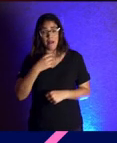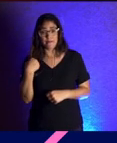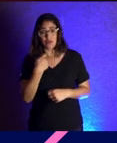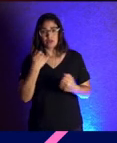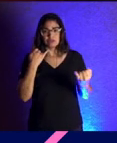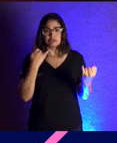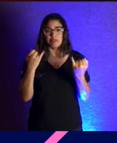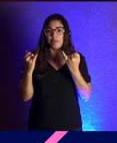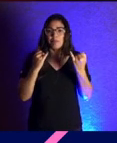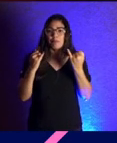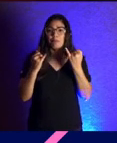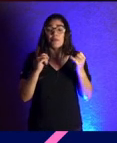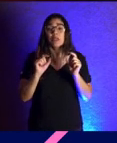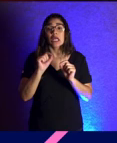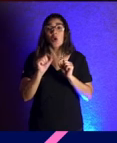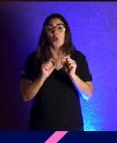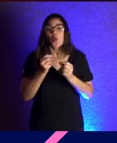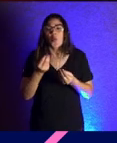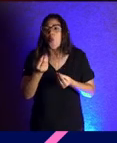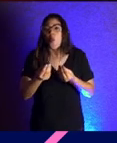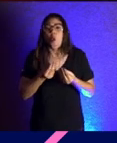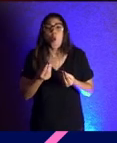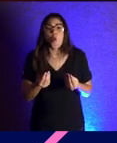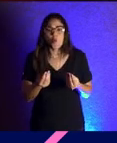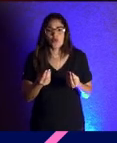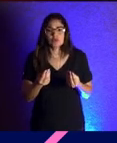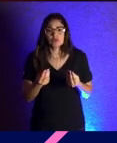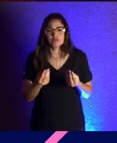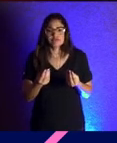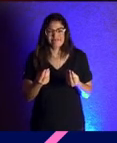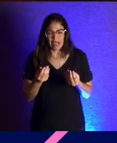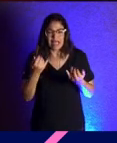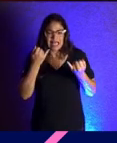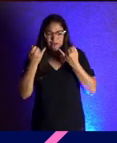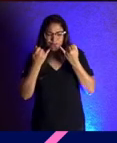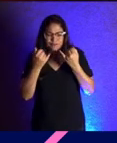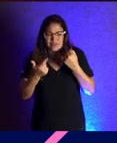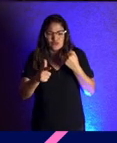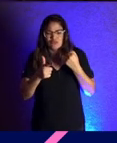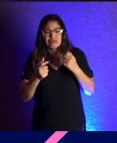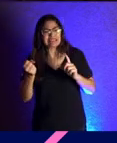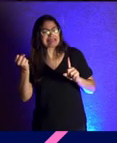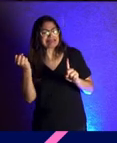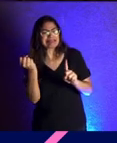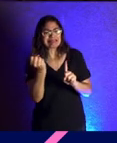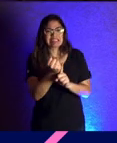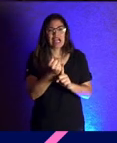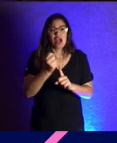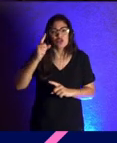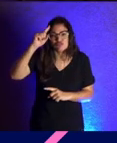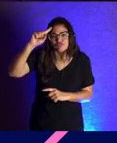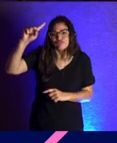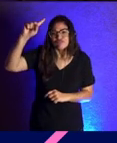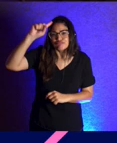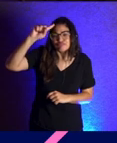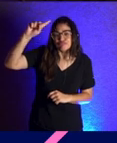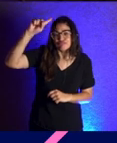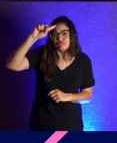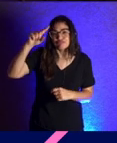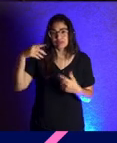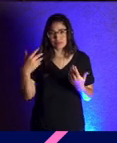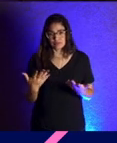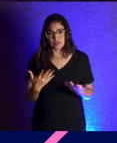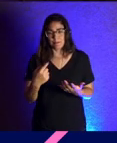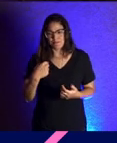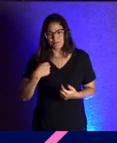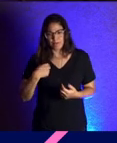propaganda, esa propaganda de esa información, pues impacta un poco con una reflexión